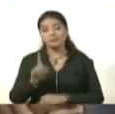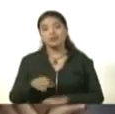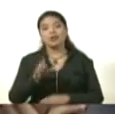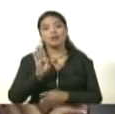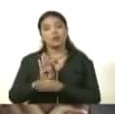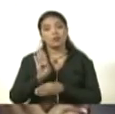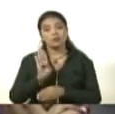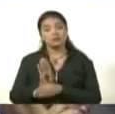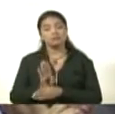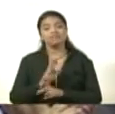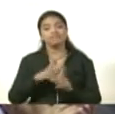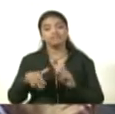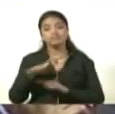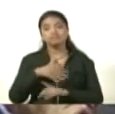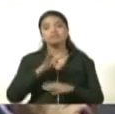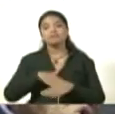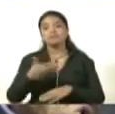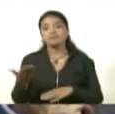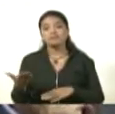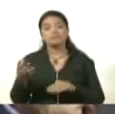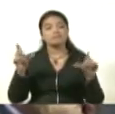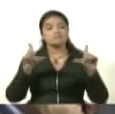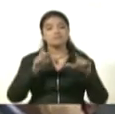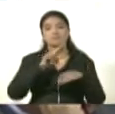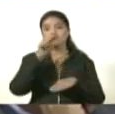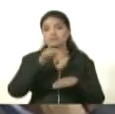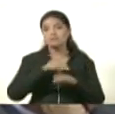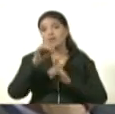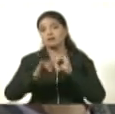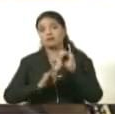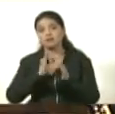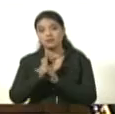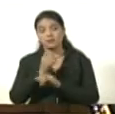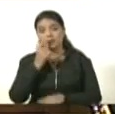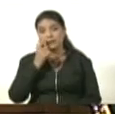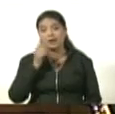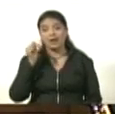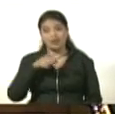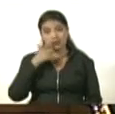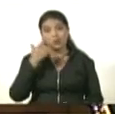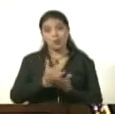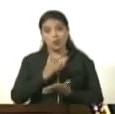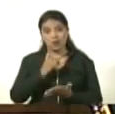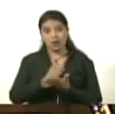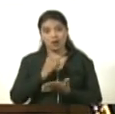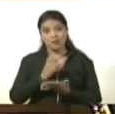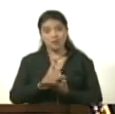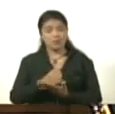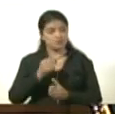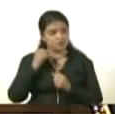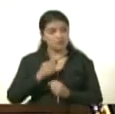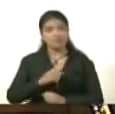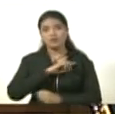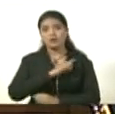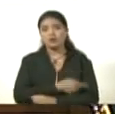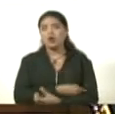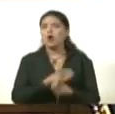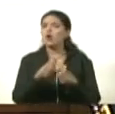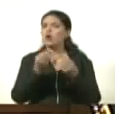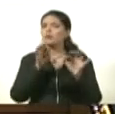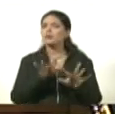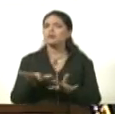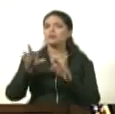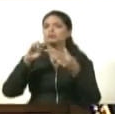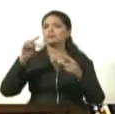y amparada por medios nacionales, por medios internacionales. Esta es la prueba más fehaciente de cómo se manipula la